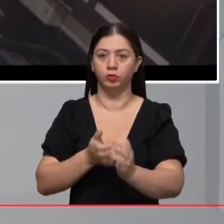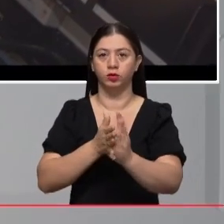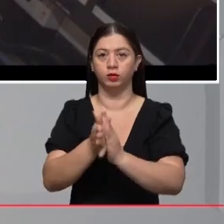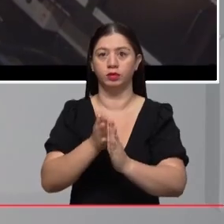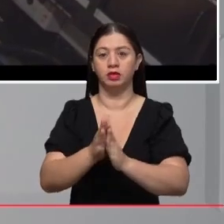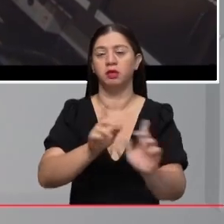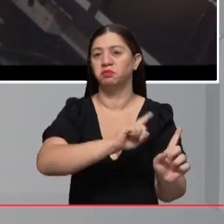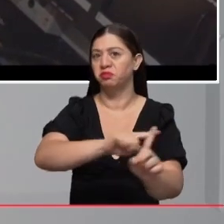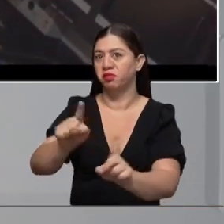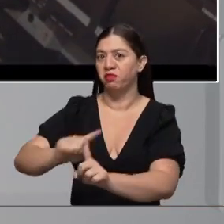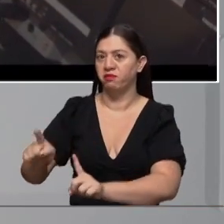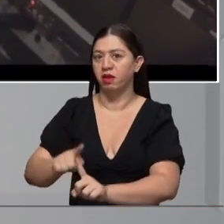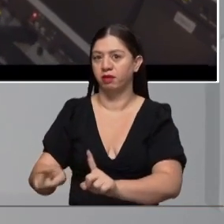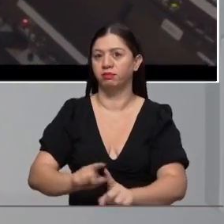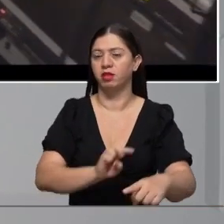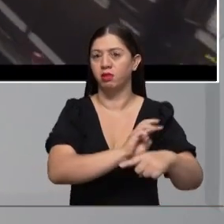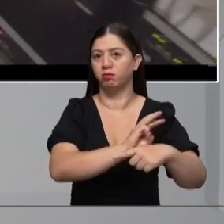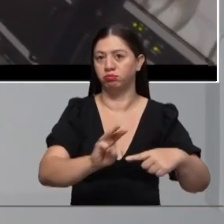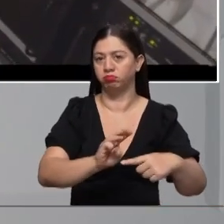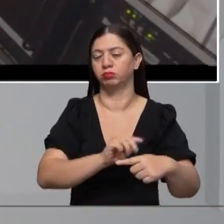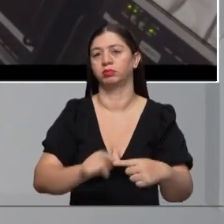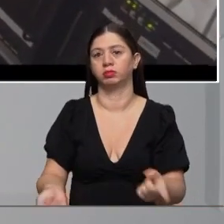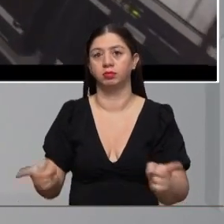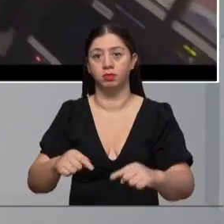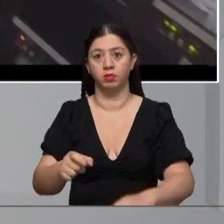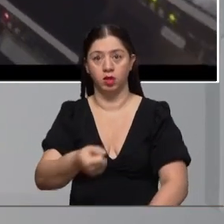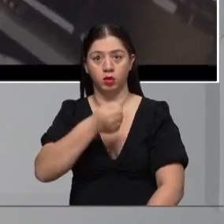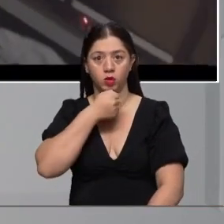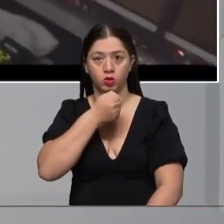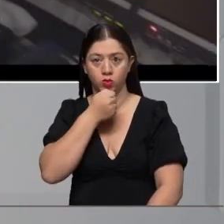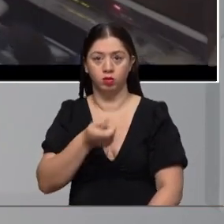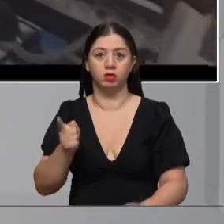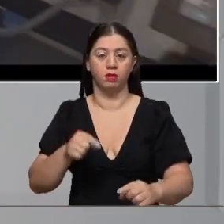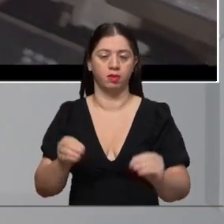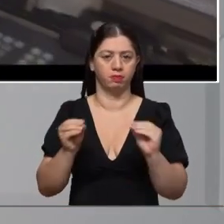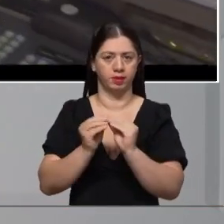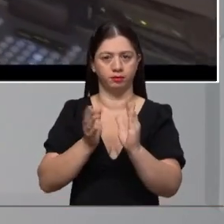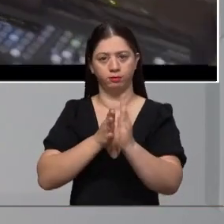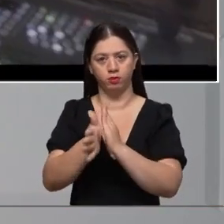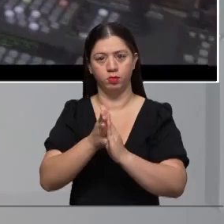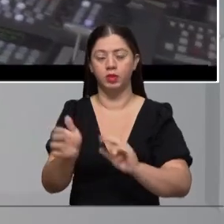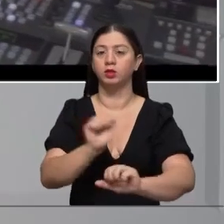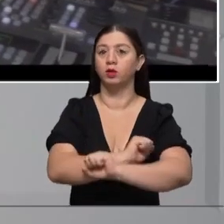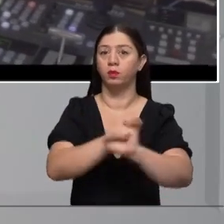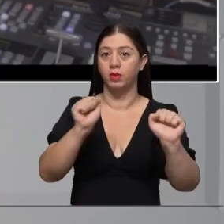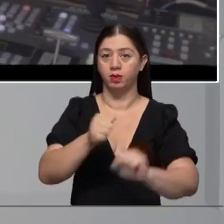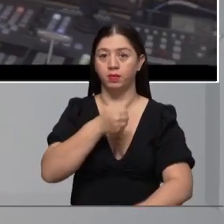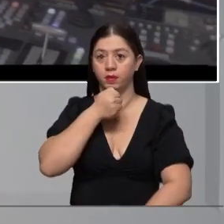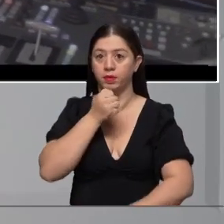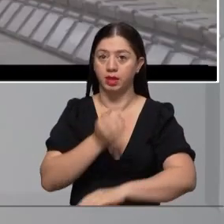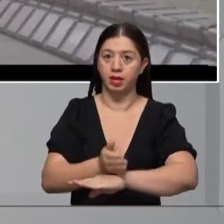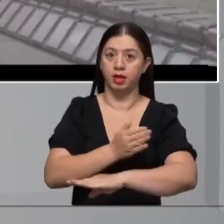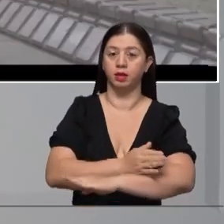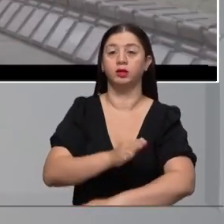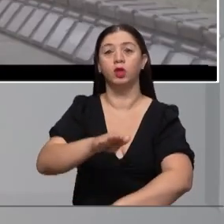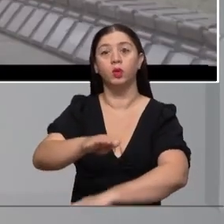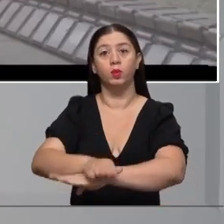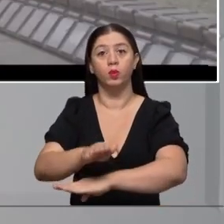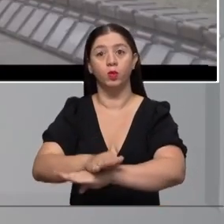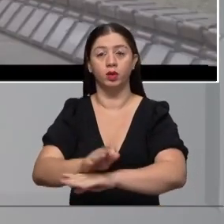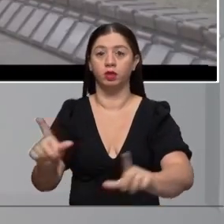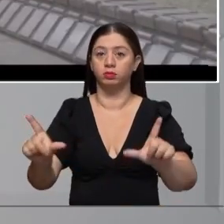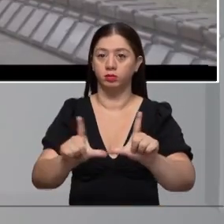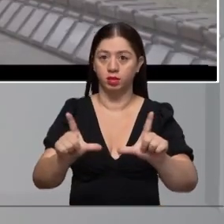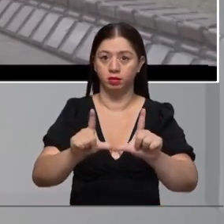multiplataforma. Además de esta misión Gigi de noticias que todos están viendo, tendremos avances informativos en la mañana y en las tardes por la señal de televisión y